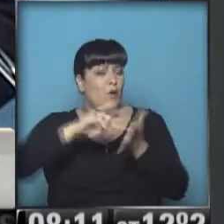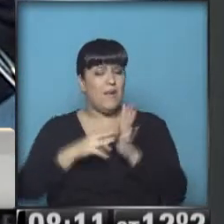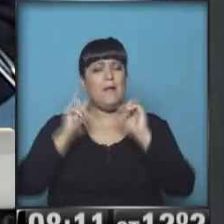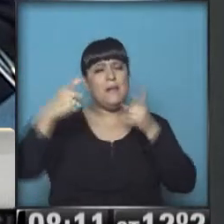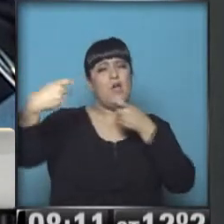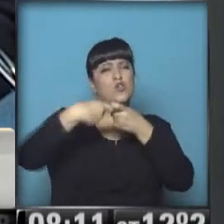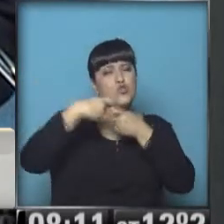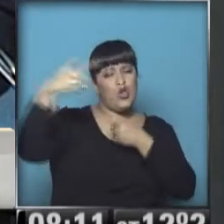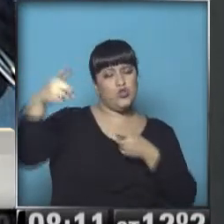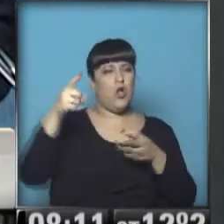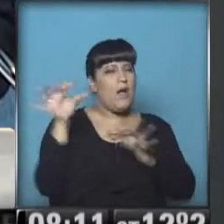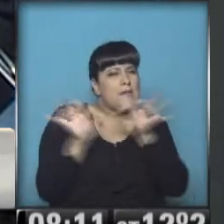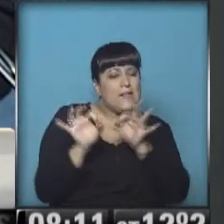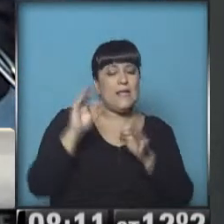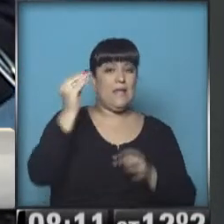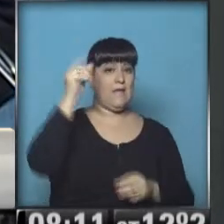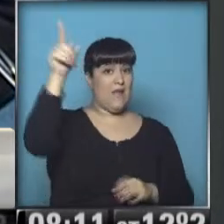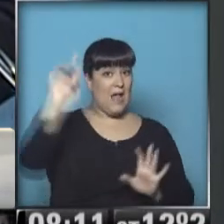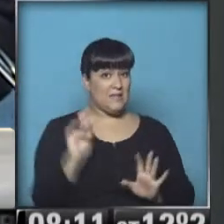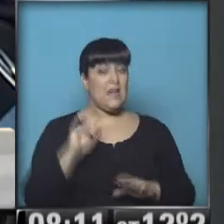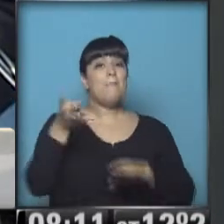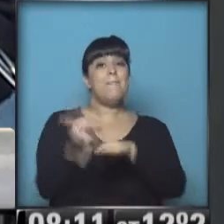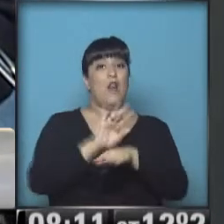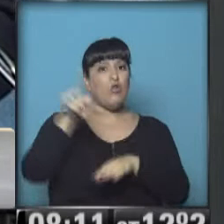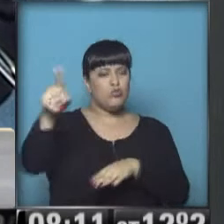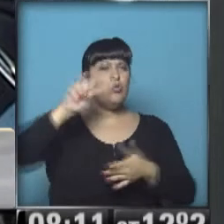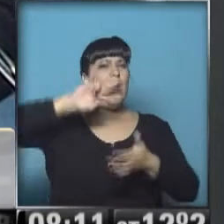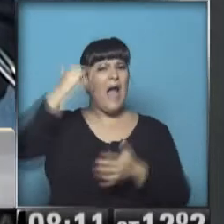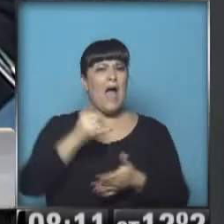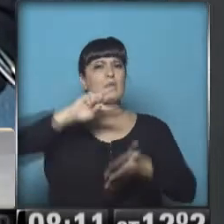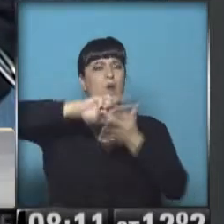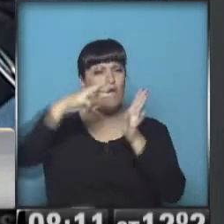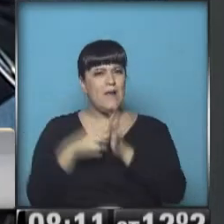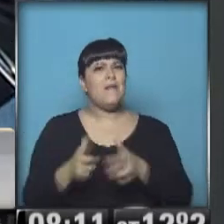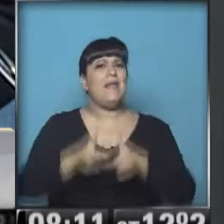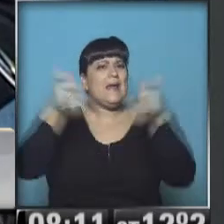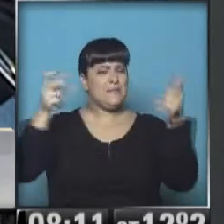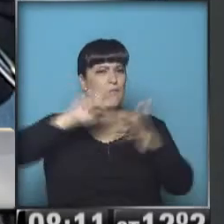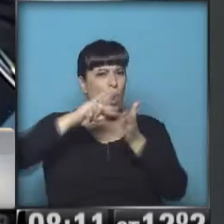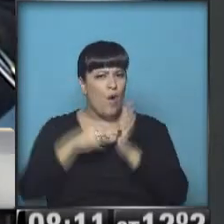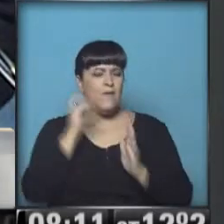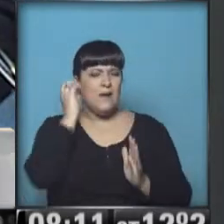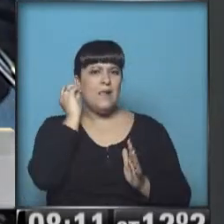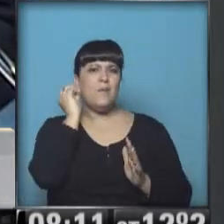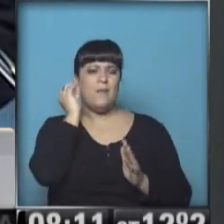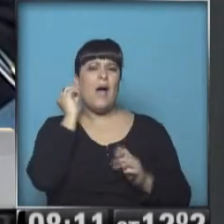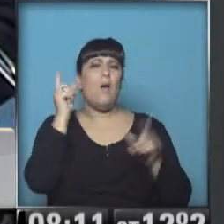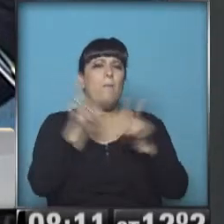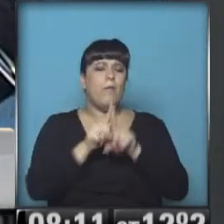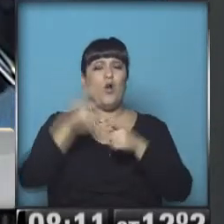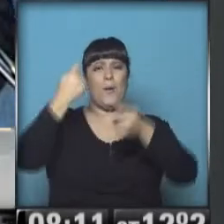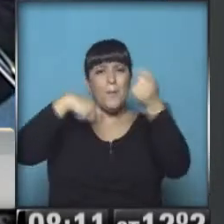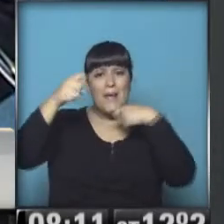que es brasil en el mercosur ha experimentado un problema de crecimiento en virtud también de sus problemas de caída de exportaciones